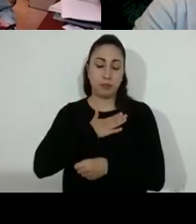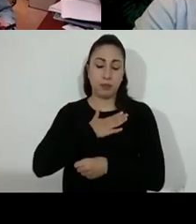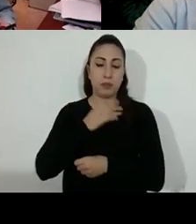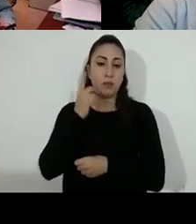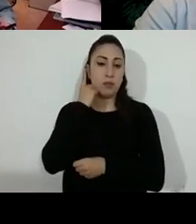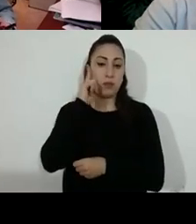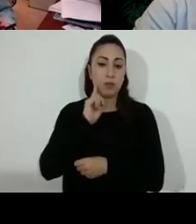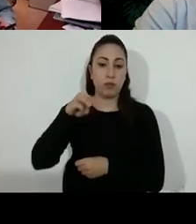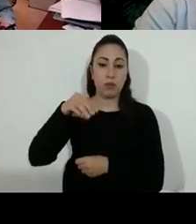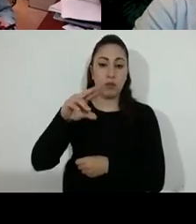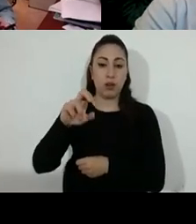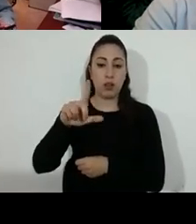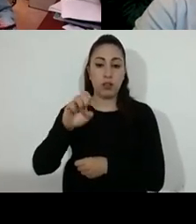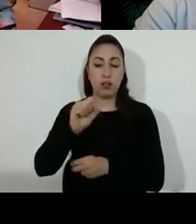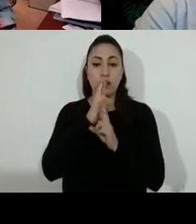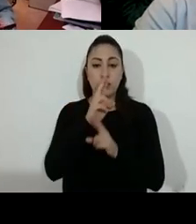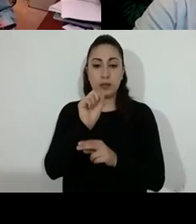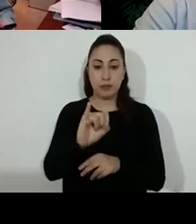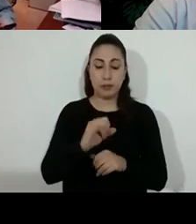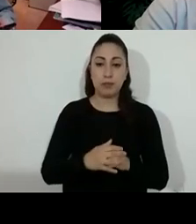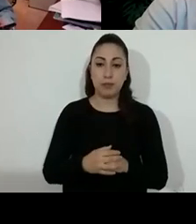Guadalupe Morales Rubio, a favor de obviar la lectura.